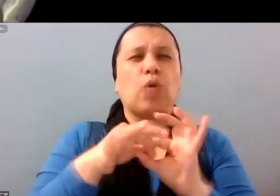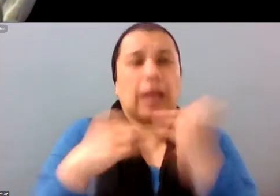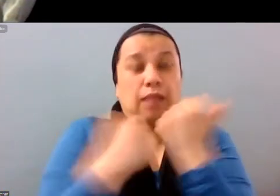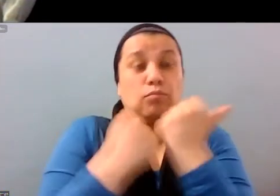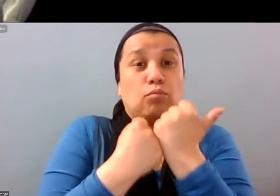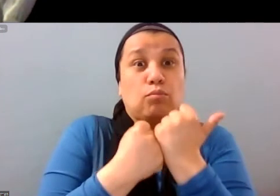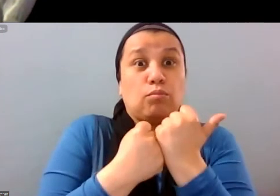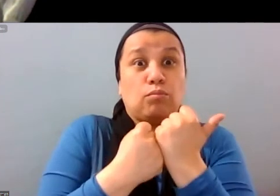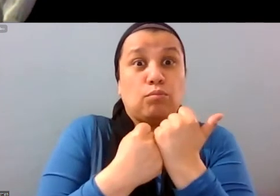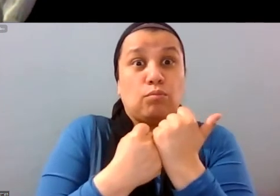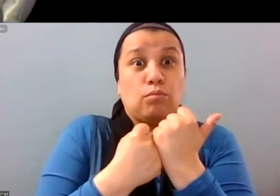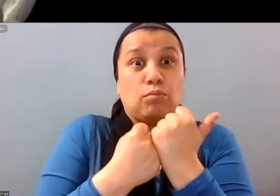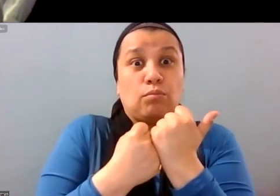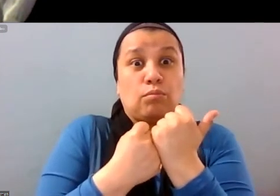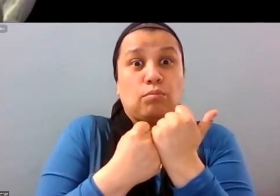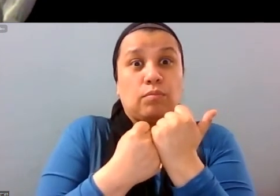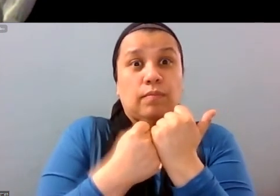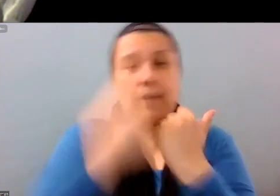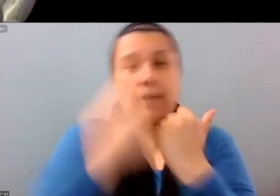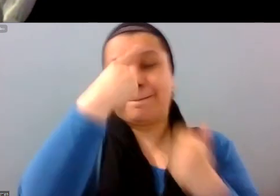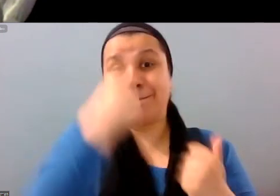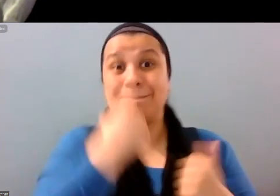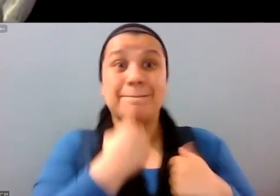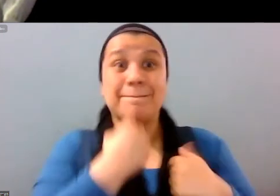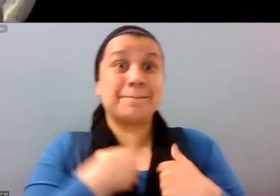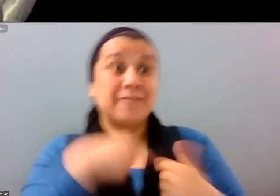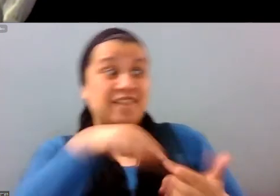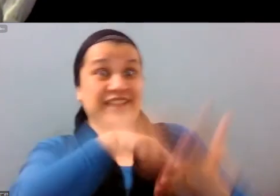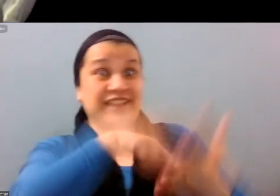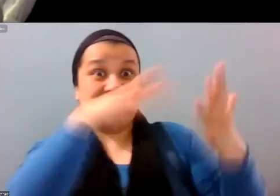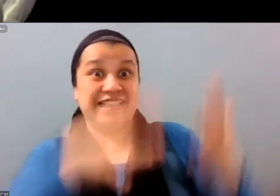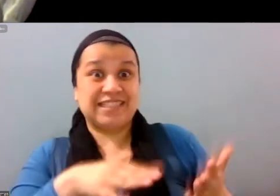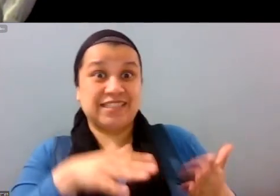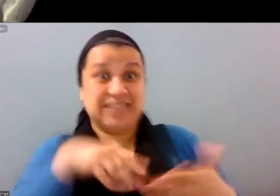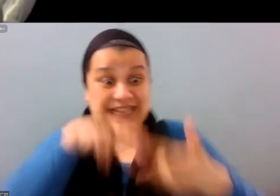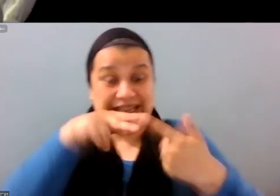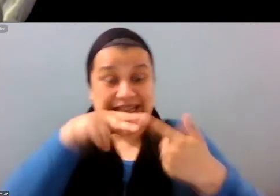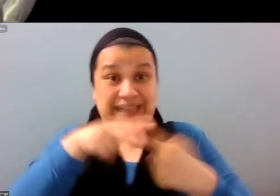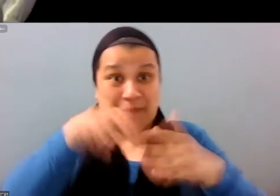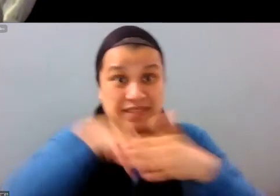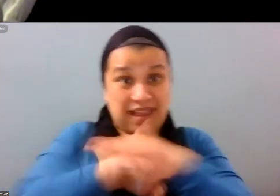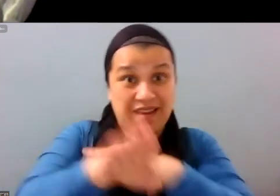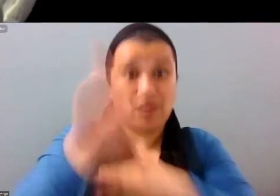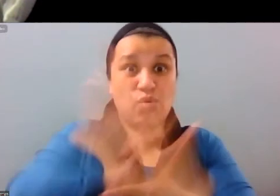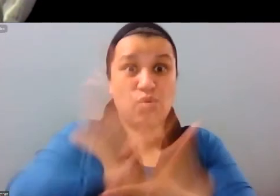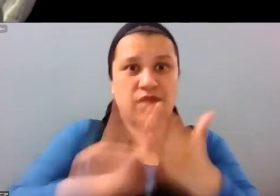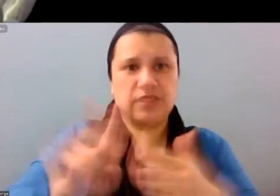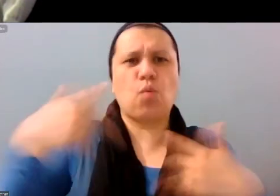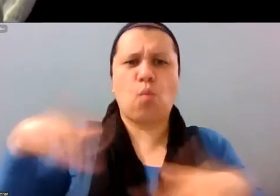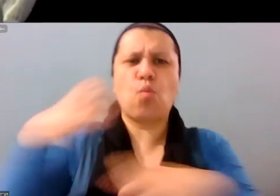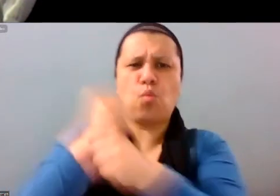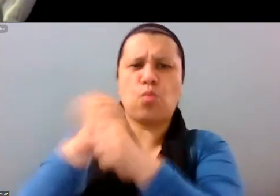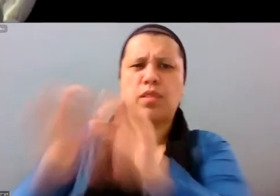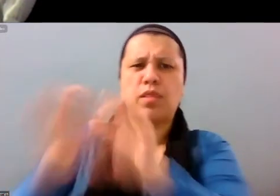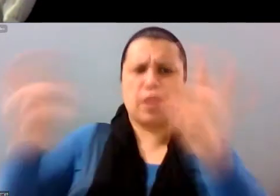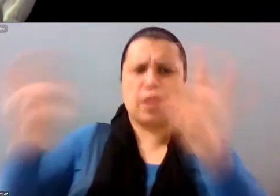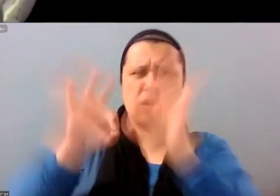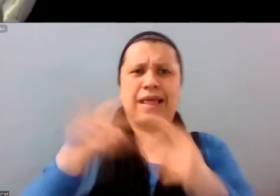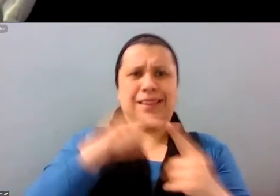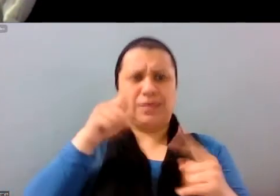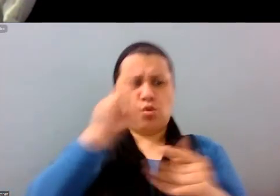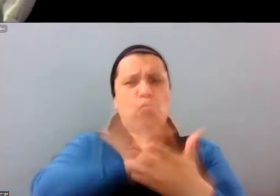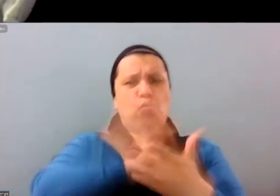los perfiles de estudiantes que ingresan este año a la universidad por lo cual se está haciendo un trabajo muy importante desde las universidades públicas y